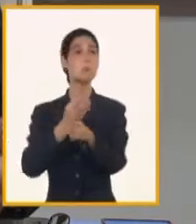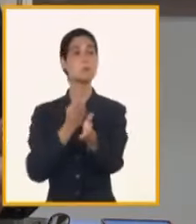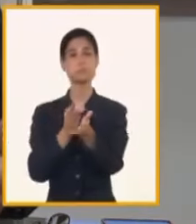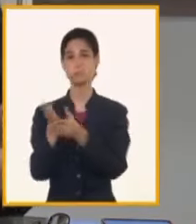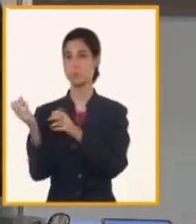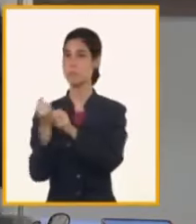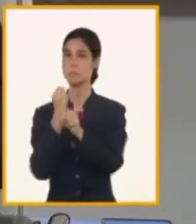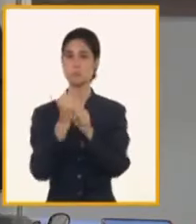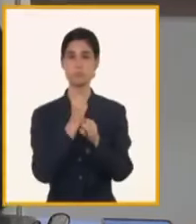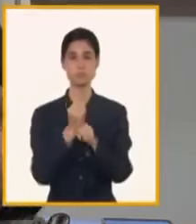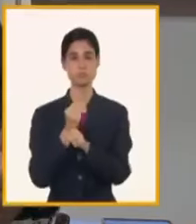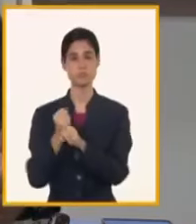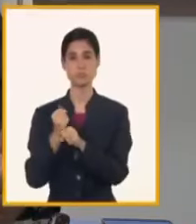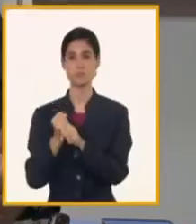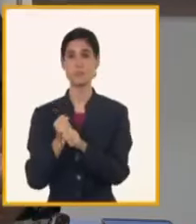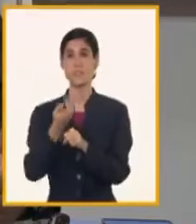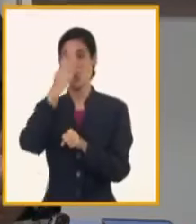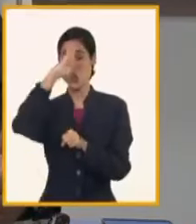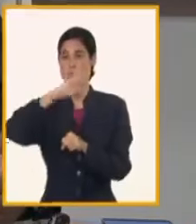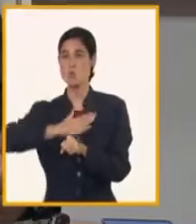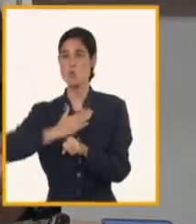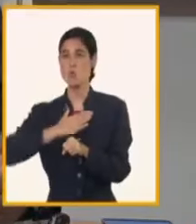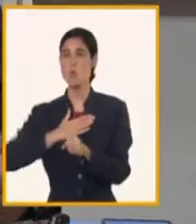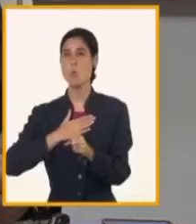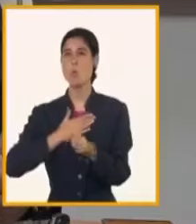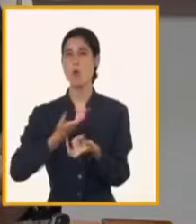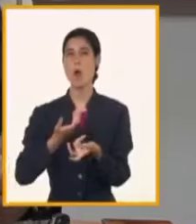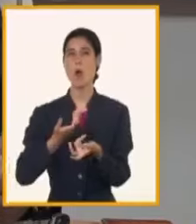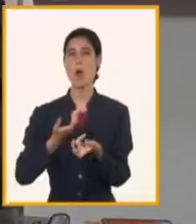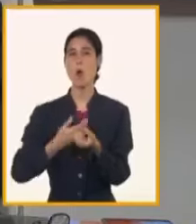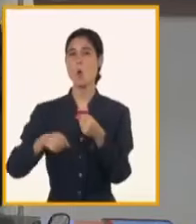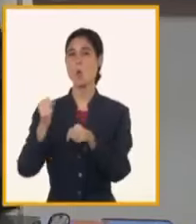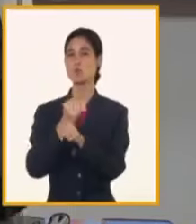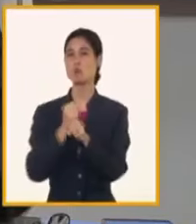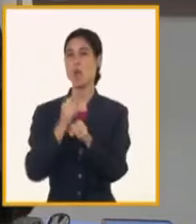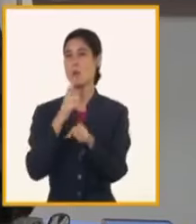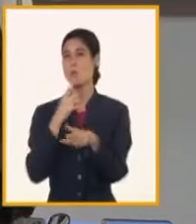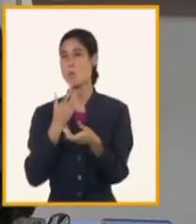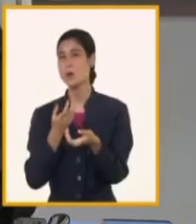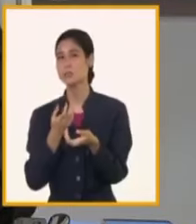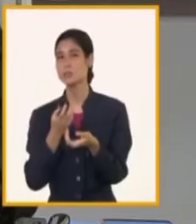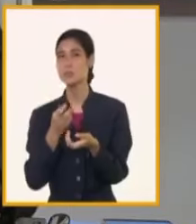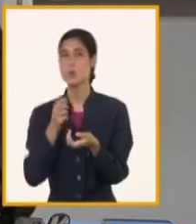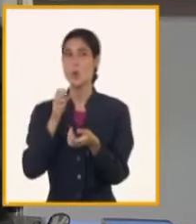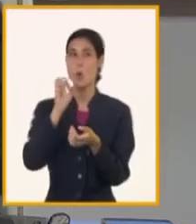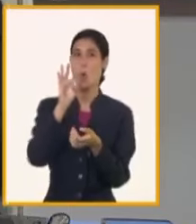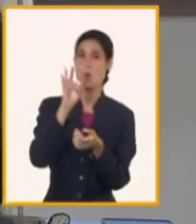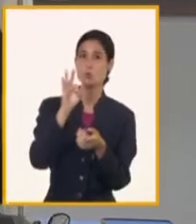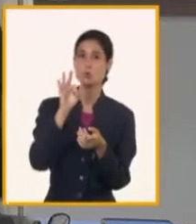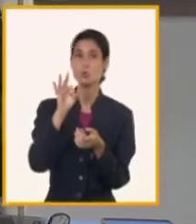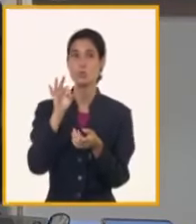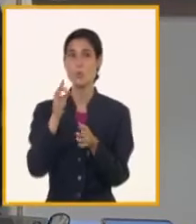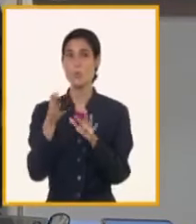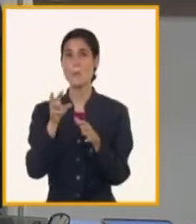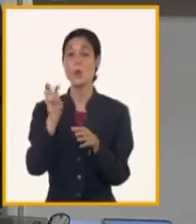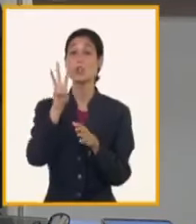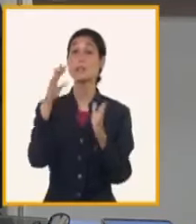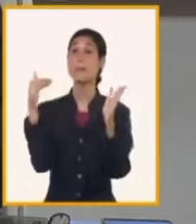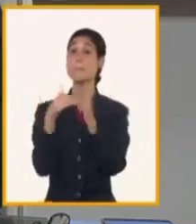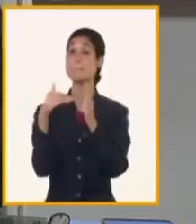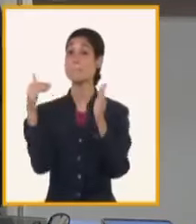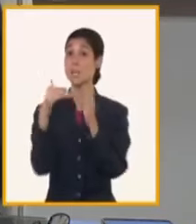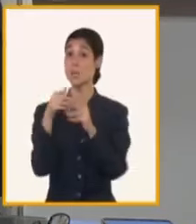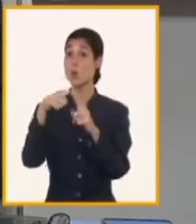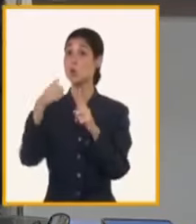10 Cuba con consume 8 hoy consume 8 millones de toneladas de combustible producimos 3 millones de toneladas el resto de la de las